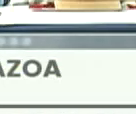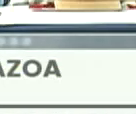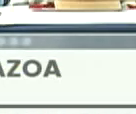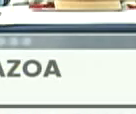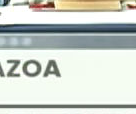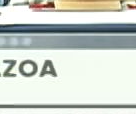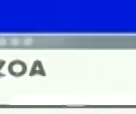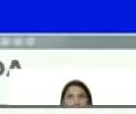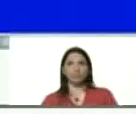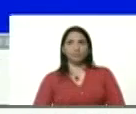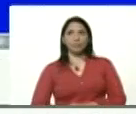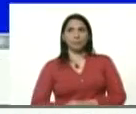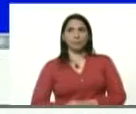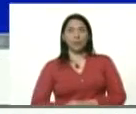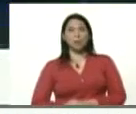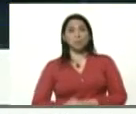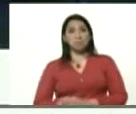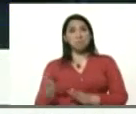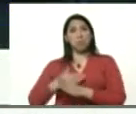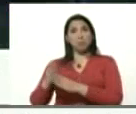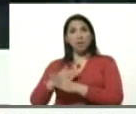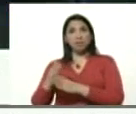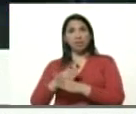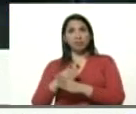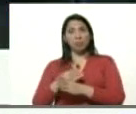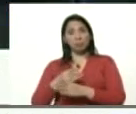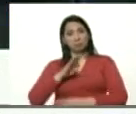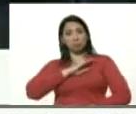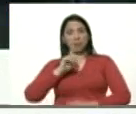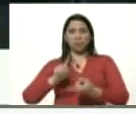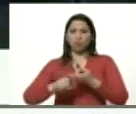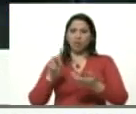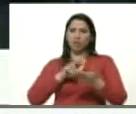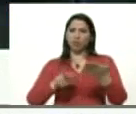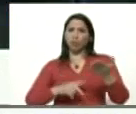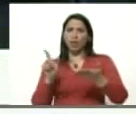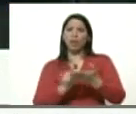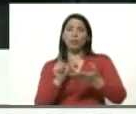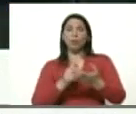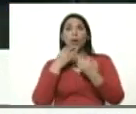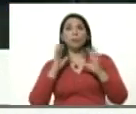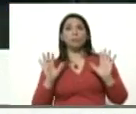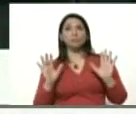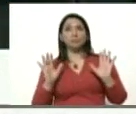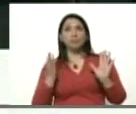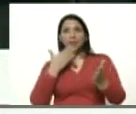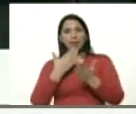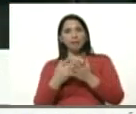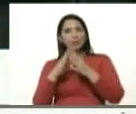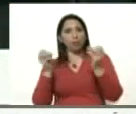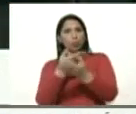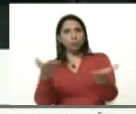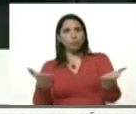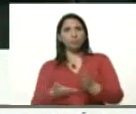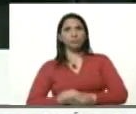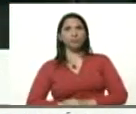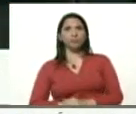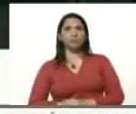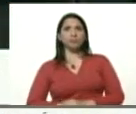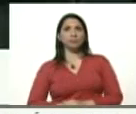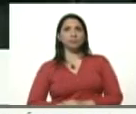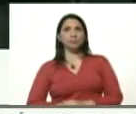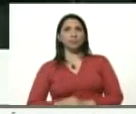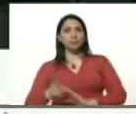Estaba compartiendo con Silvia la lectura de Aquiles. Bueno, gracias a todos, a